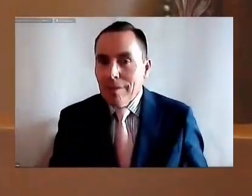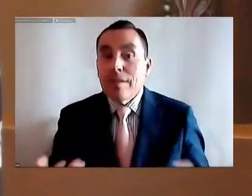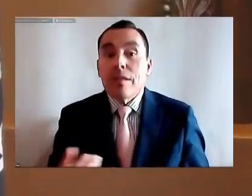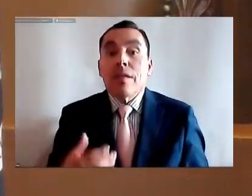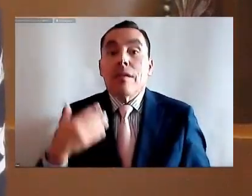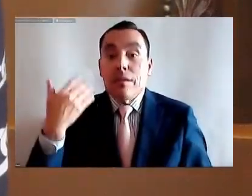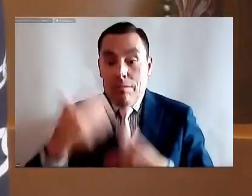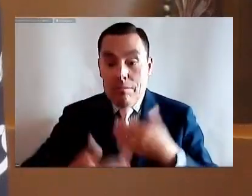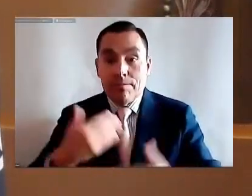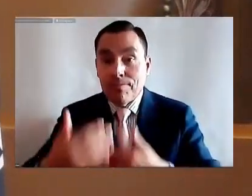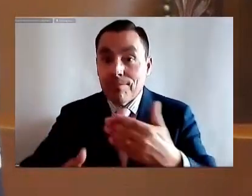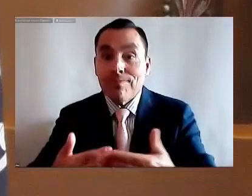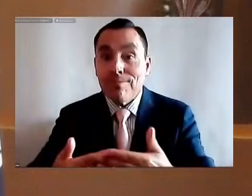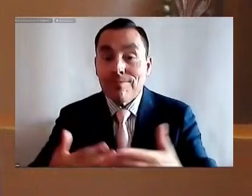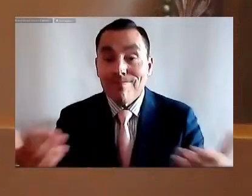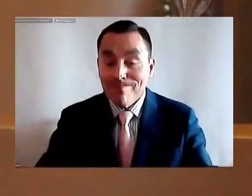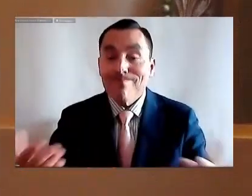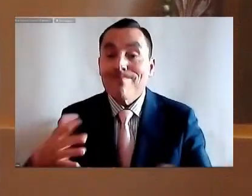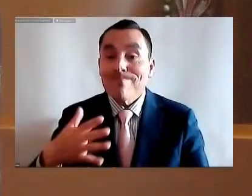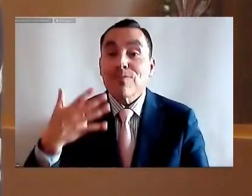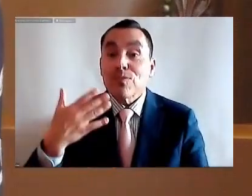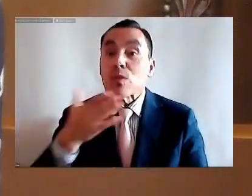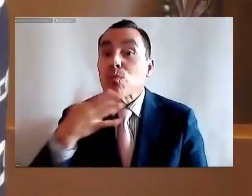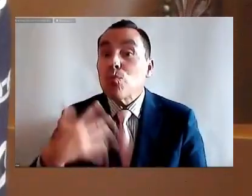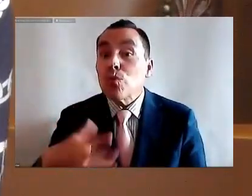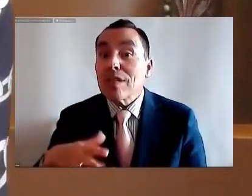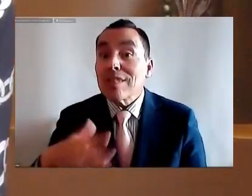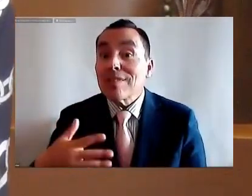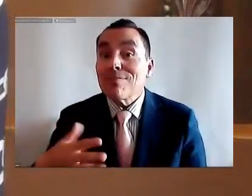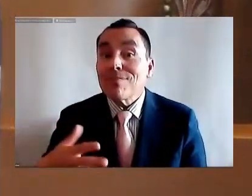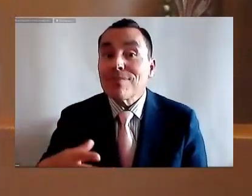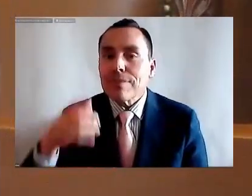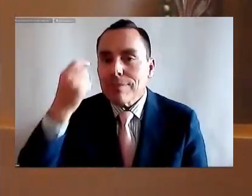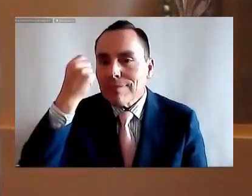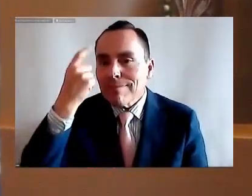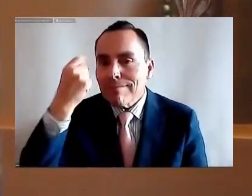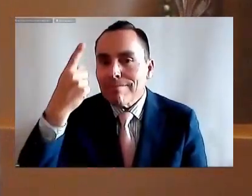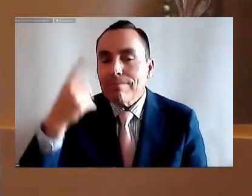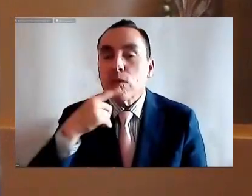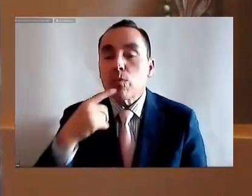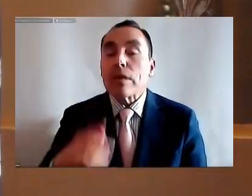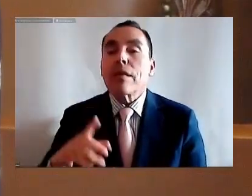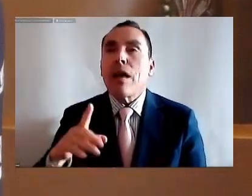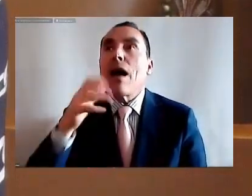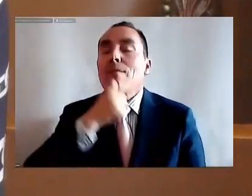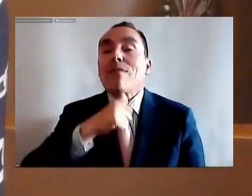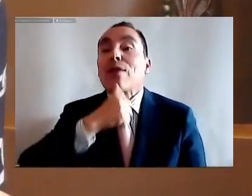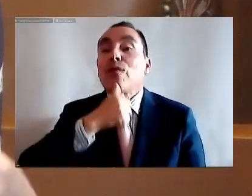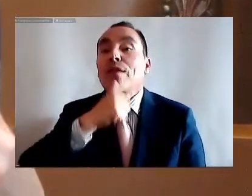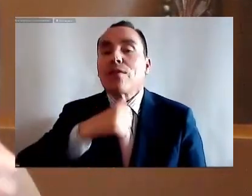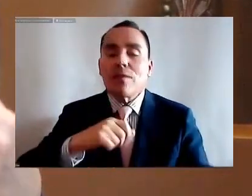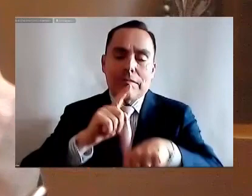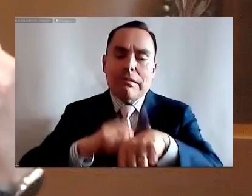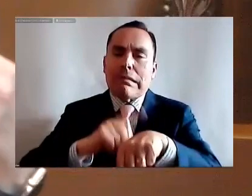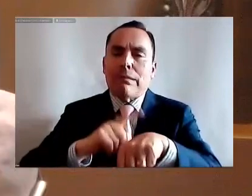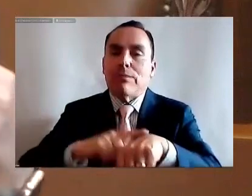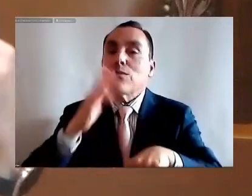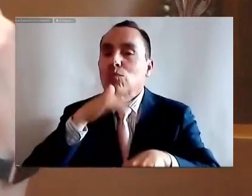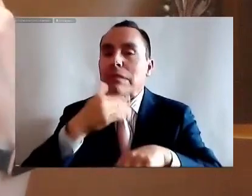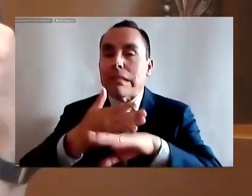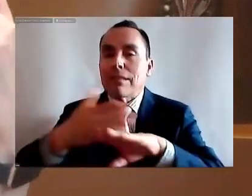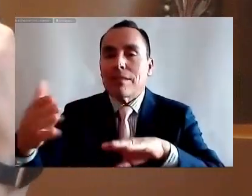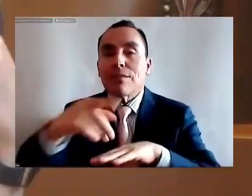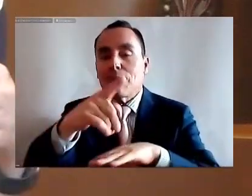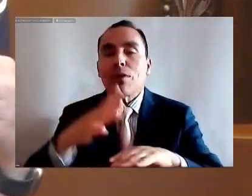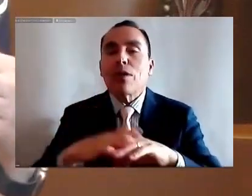¿verdad? Pero me quedé pensando a propósito de algo que no tocamos por tiempo, pero que también afecta a las mujeres